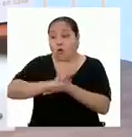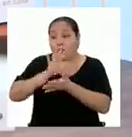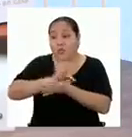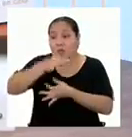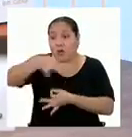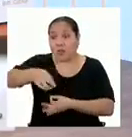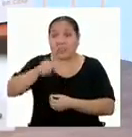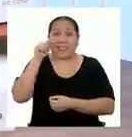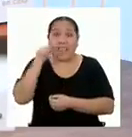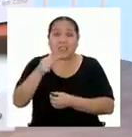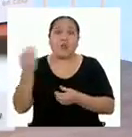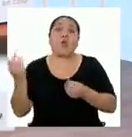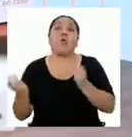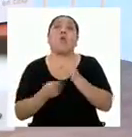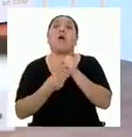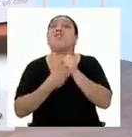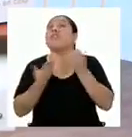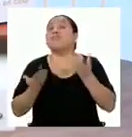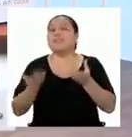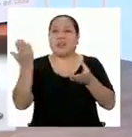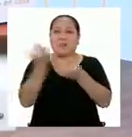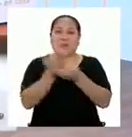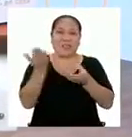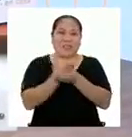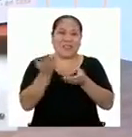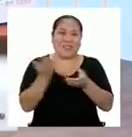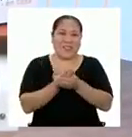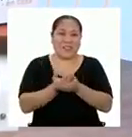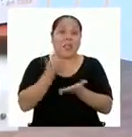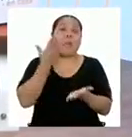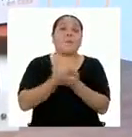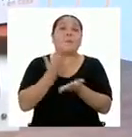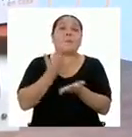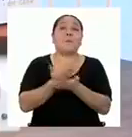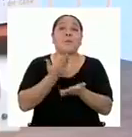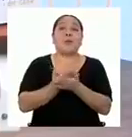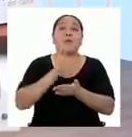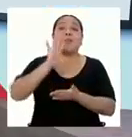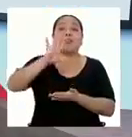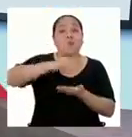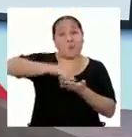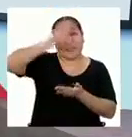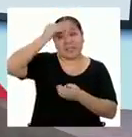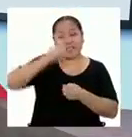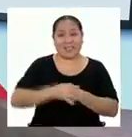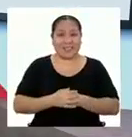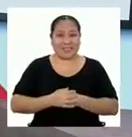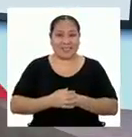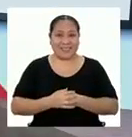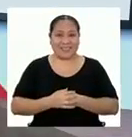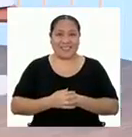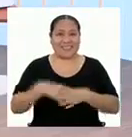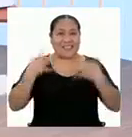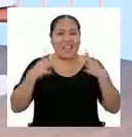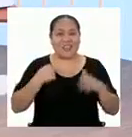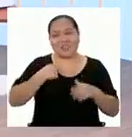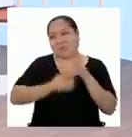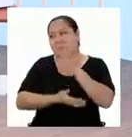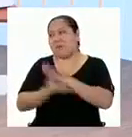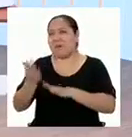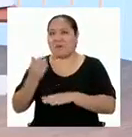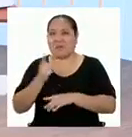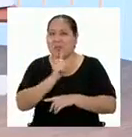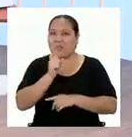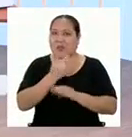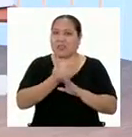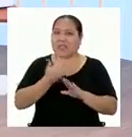reuso y guardarlo en el portafolio de evidencias de tu aprendizaje. Ahora sí, me voy, pero no